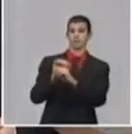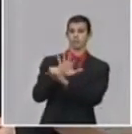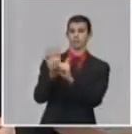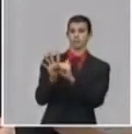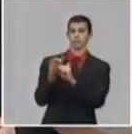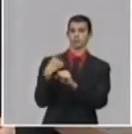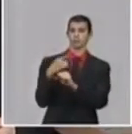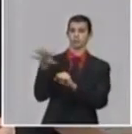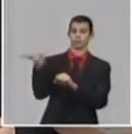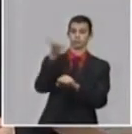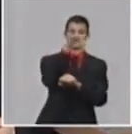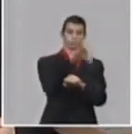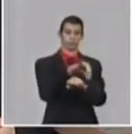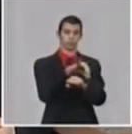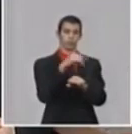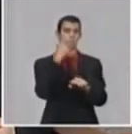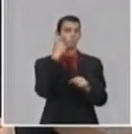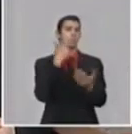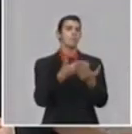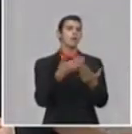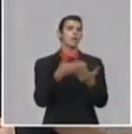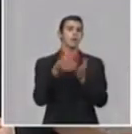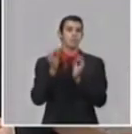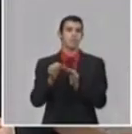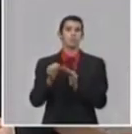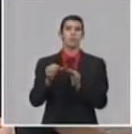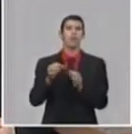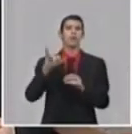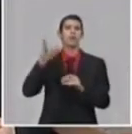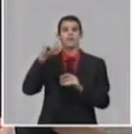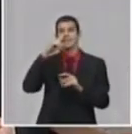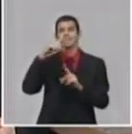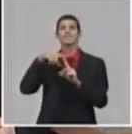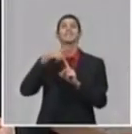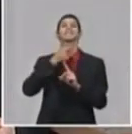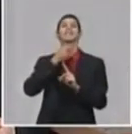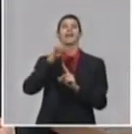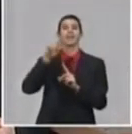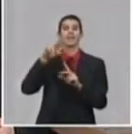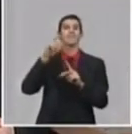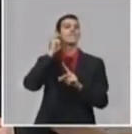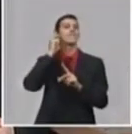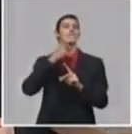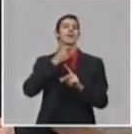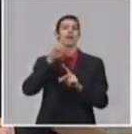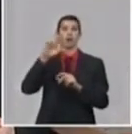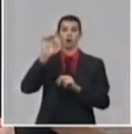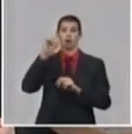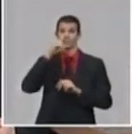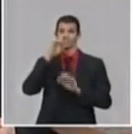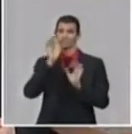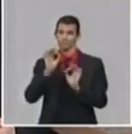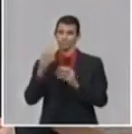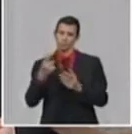que realmente el uso del interferón junto con otros antivirales, que también los fabricamos nosotros, que son antivirales